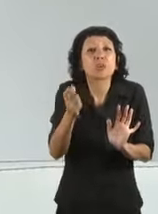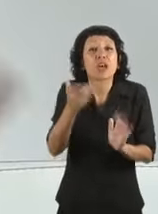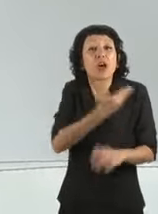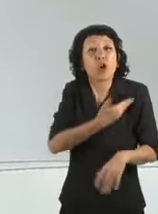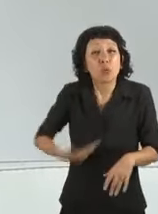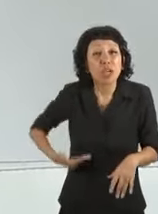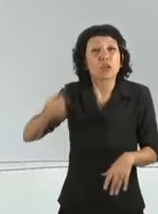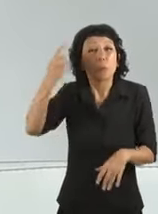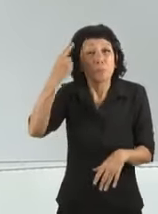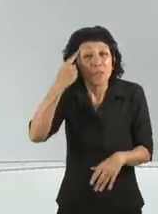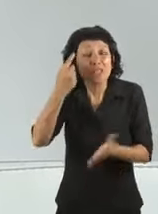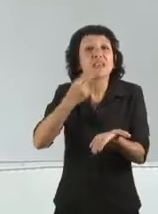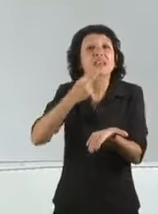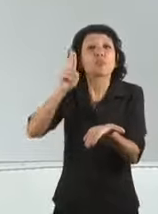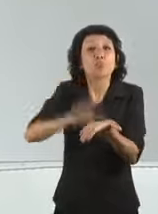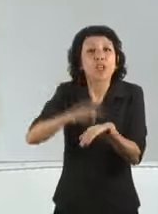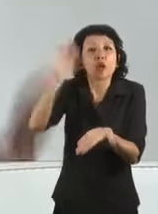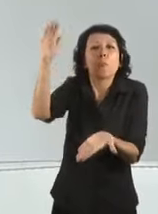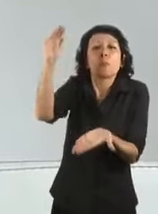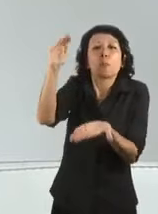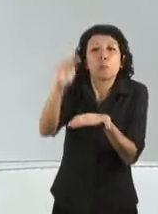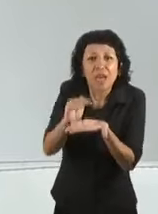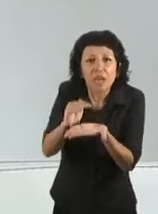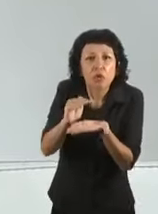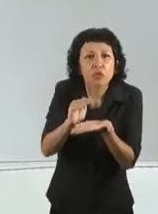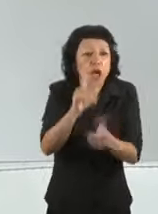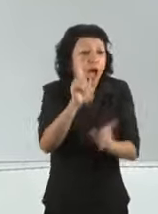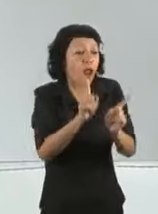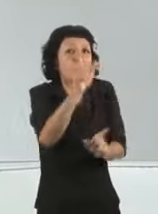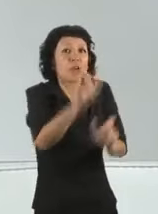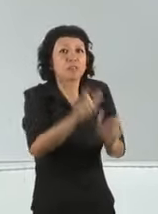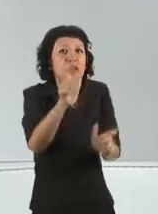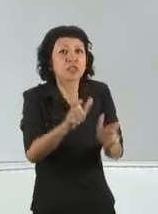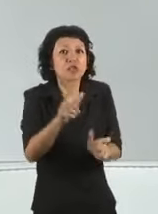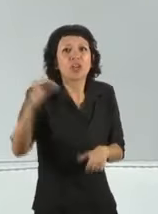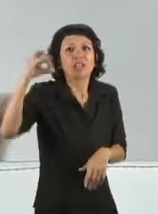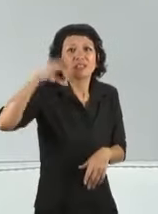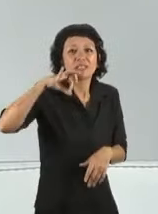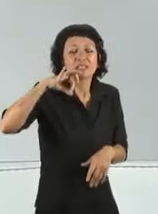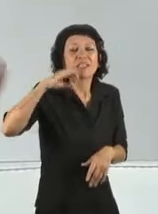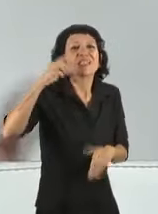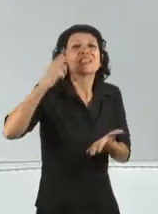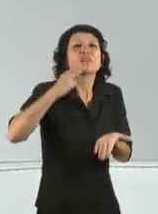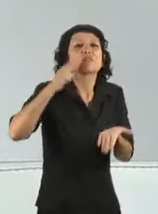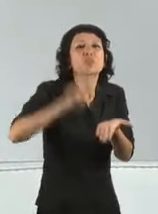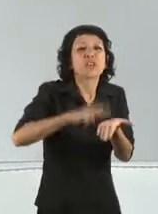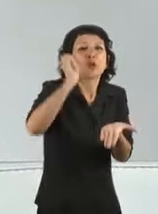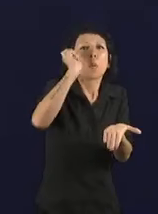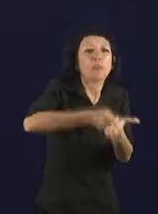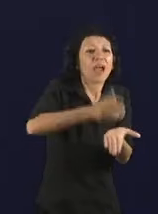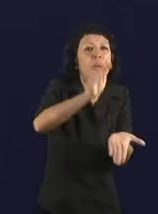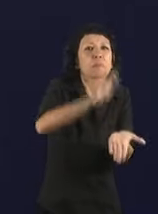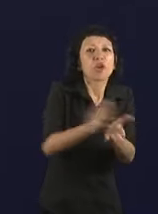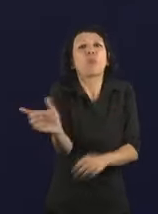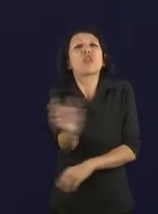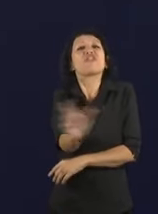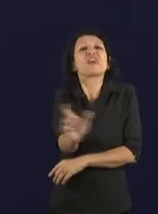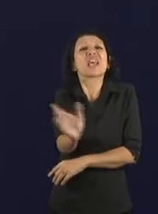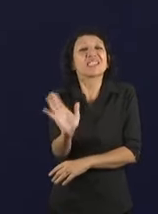disminuir en parte este disminuir para un sector los asalariados este alguna diferenciación tal